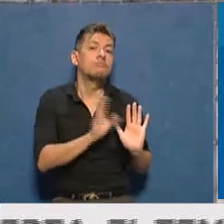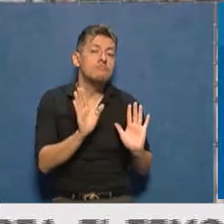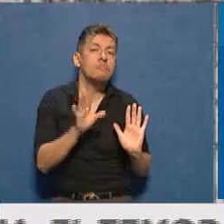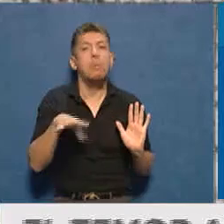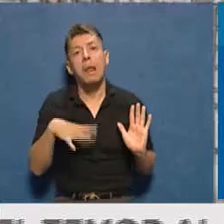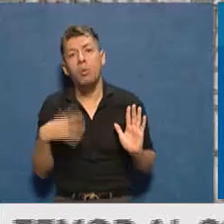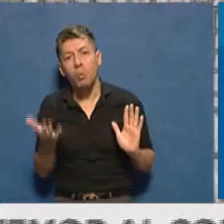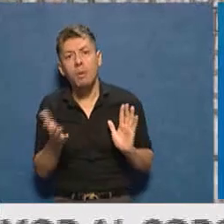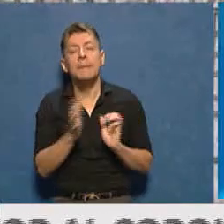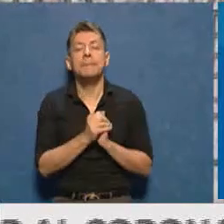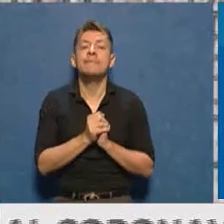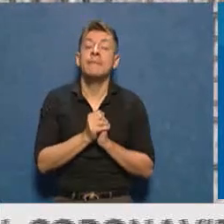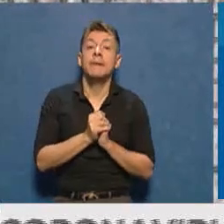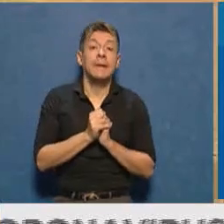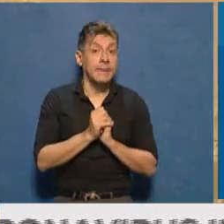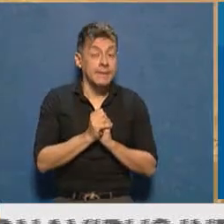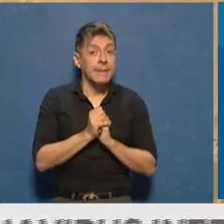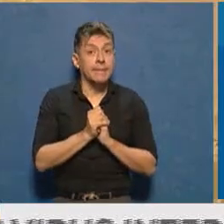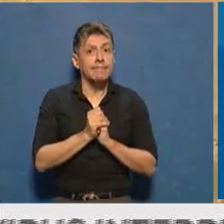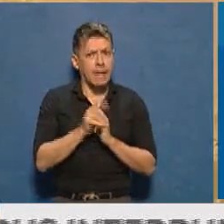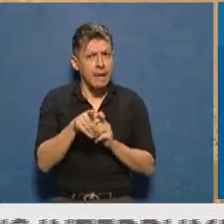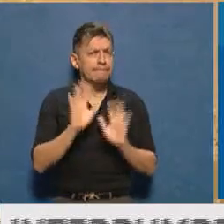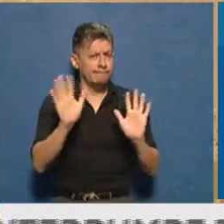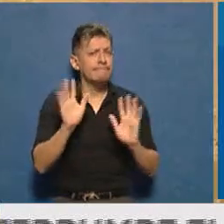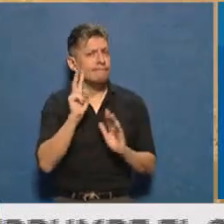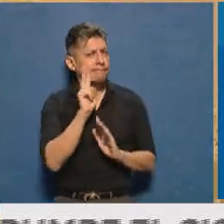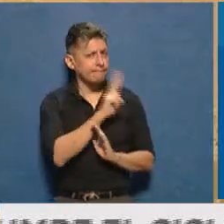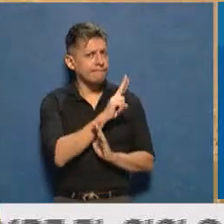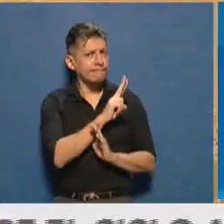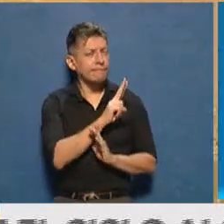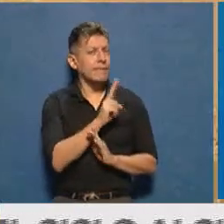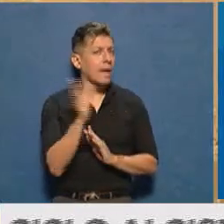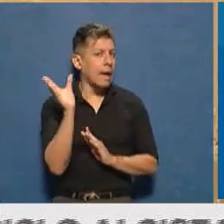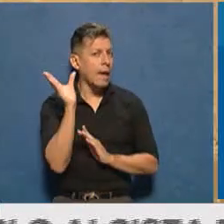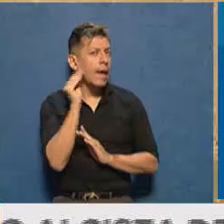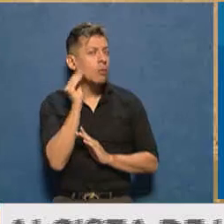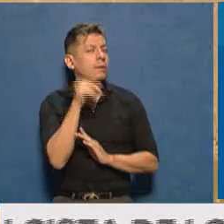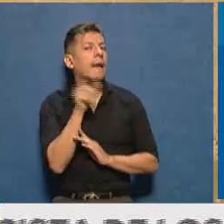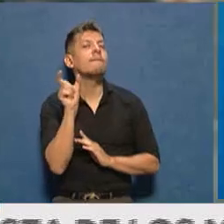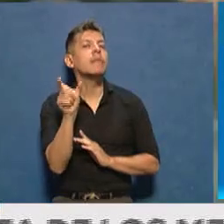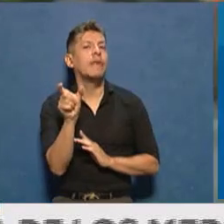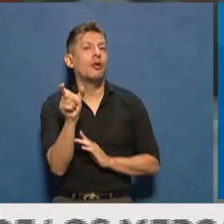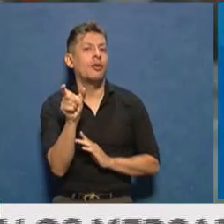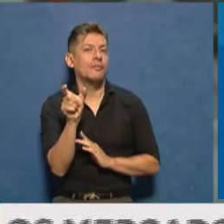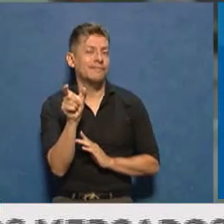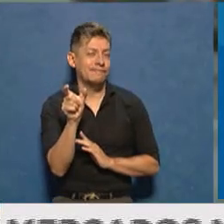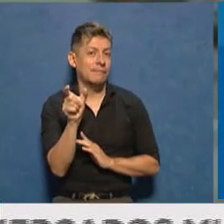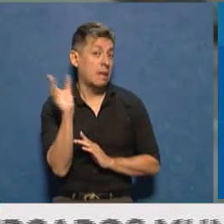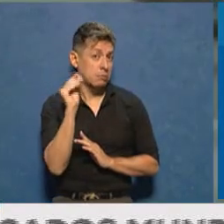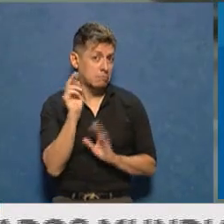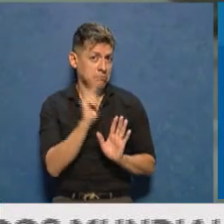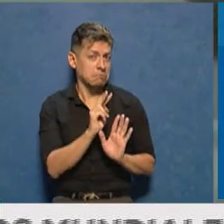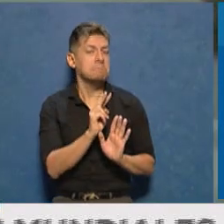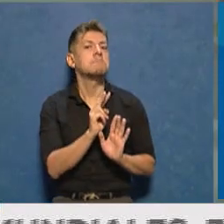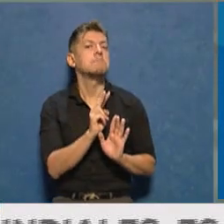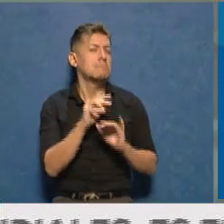alguna complicación. Perfecto, vamos a escuchar con sonido ambiente el video. Que se difundió a través de las redes sociales, ¿no? Y en donde se